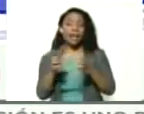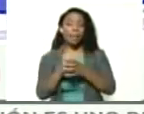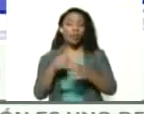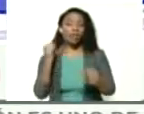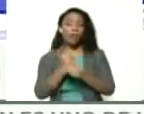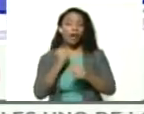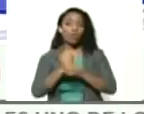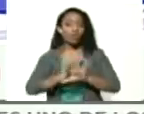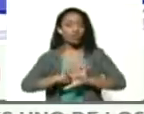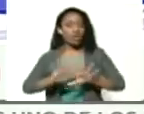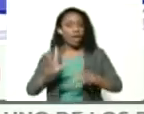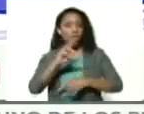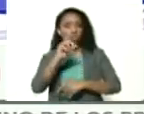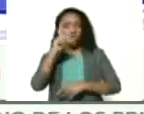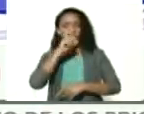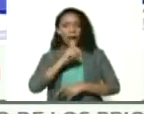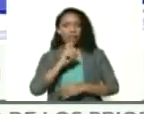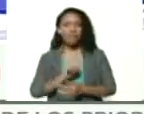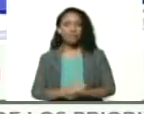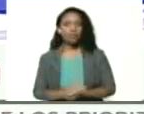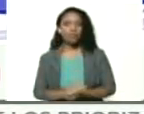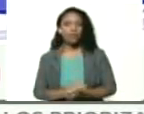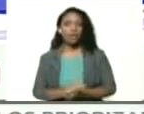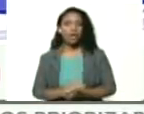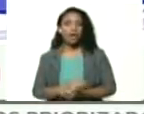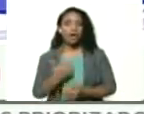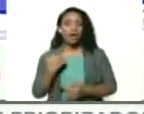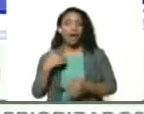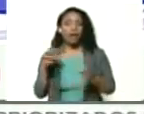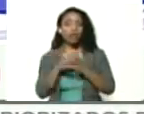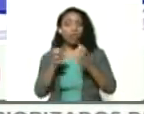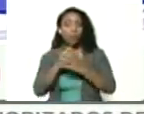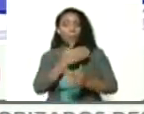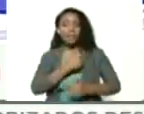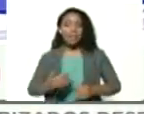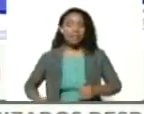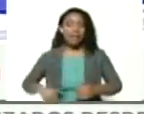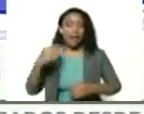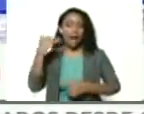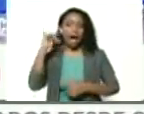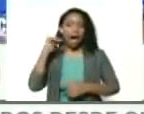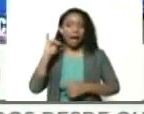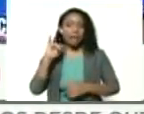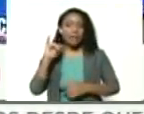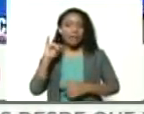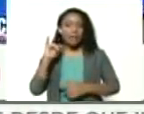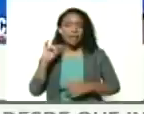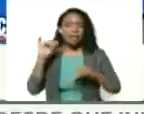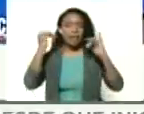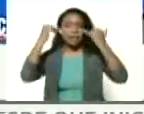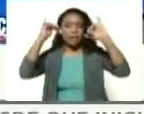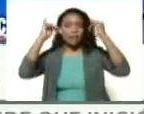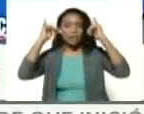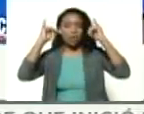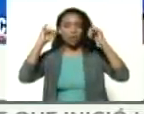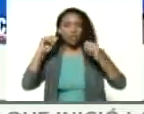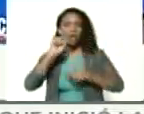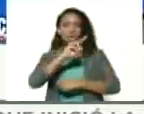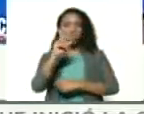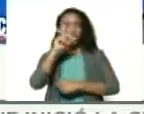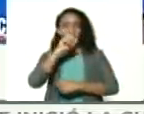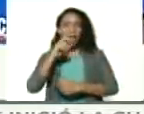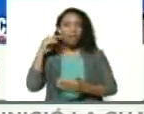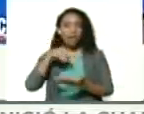ya por los 200 años, está la comisión presidencial de la celebración de los 200 años de